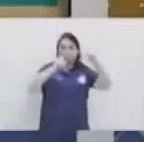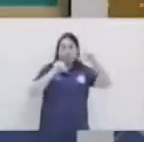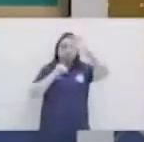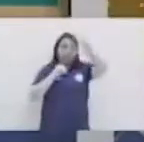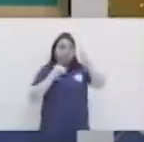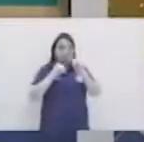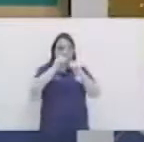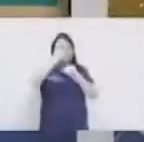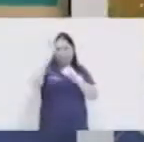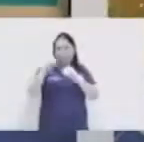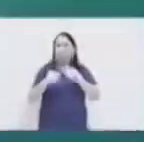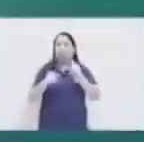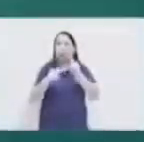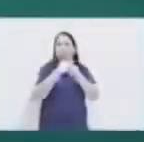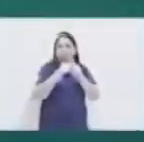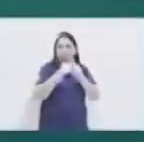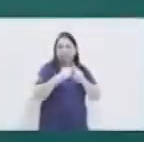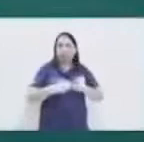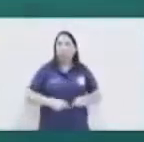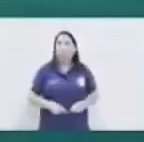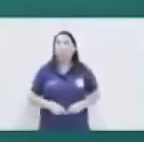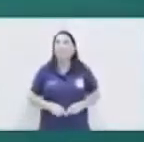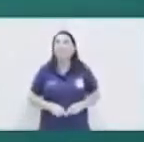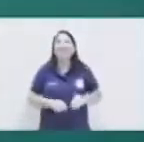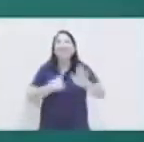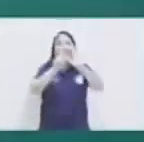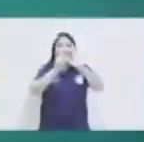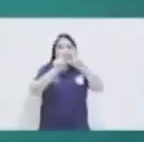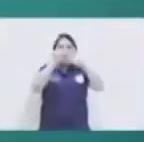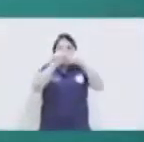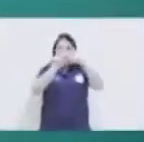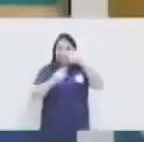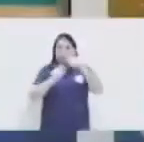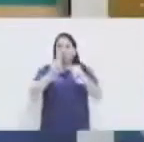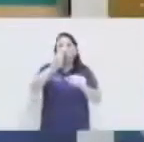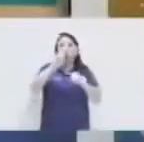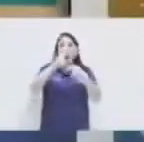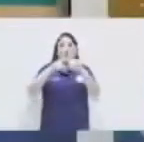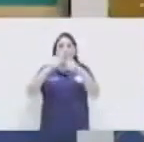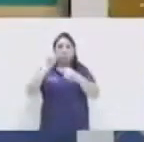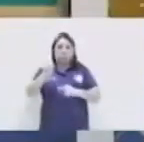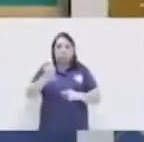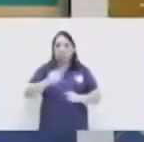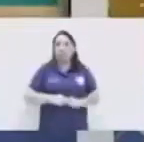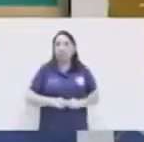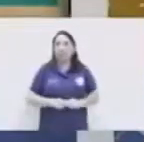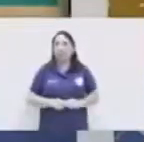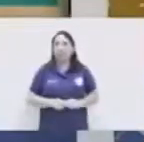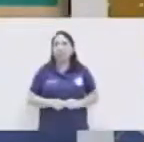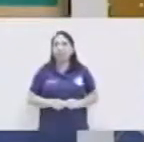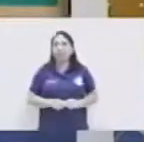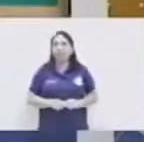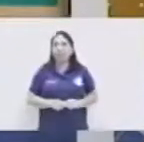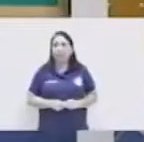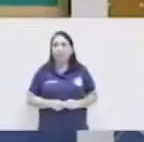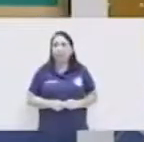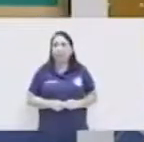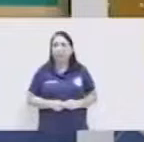me quedaría como positivo. 6, 2 por 1 es 2.